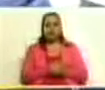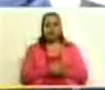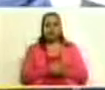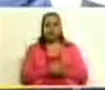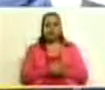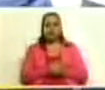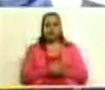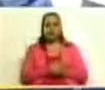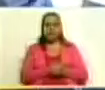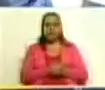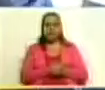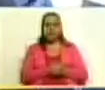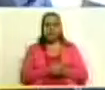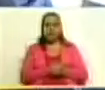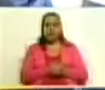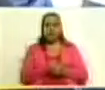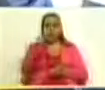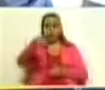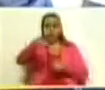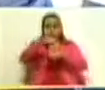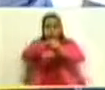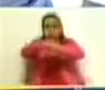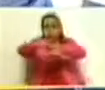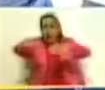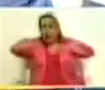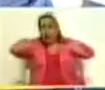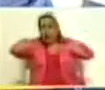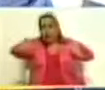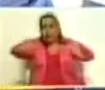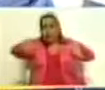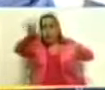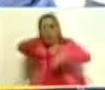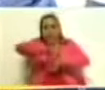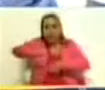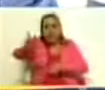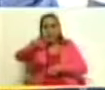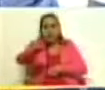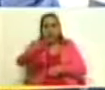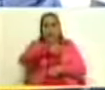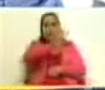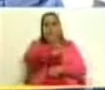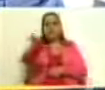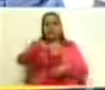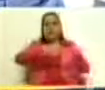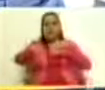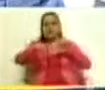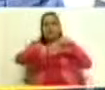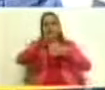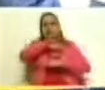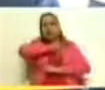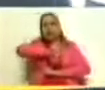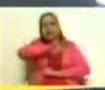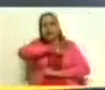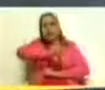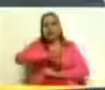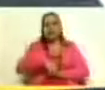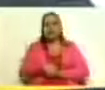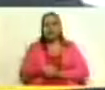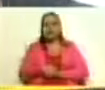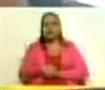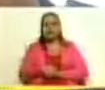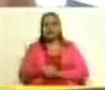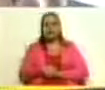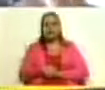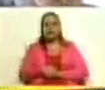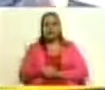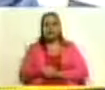Importante, presidente, en este despliegue, en el país, de los 45 movimientos sociales, es importante destacar